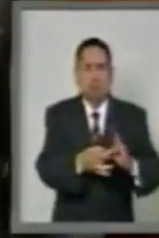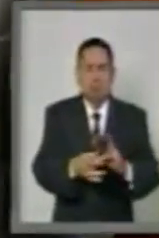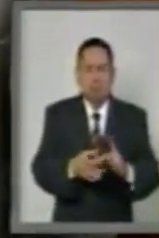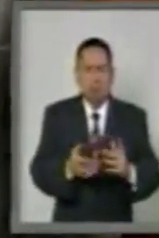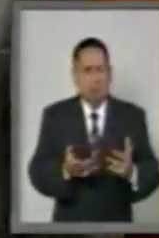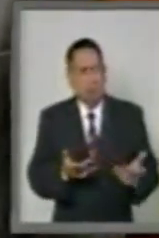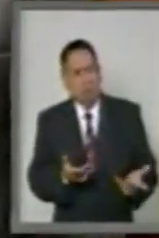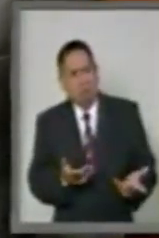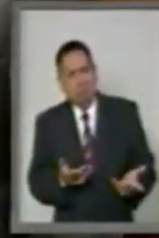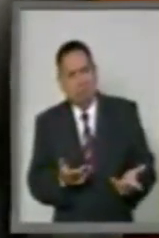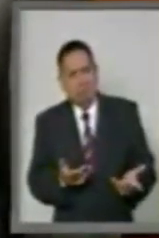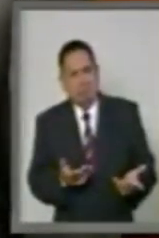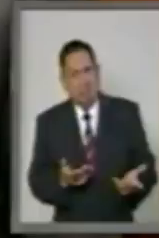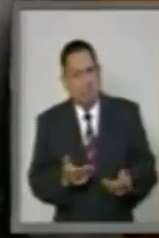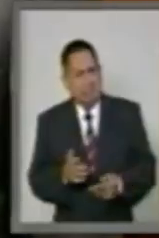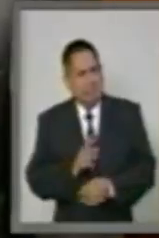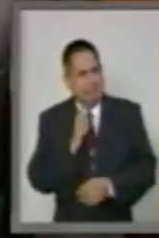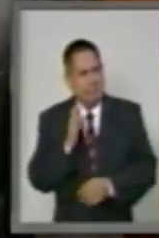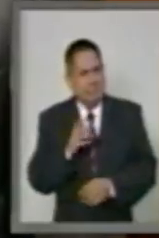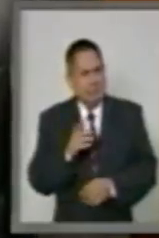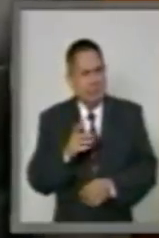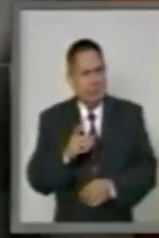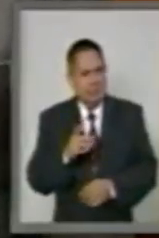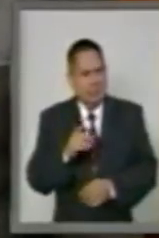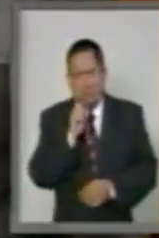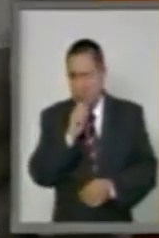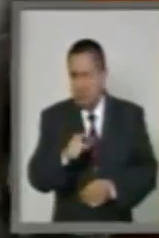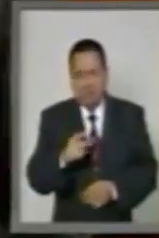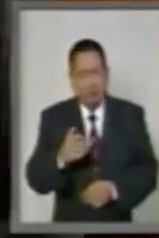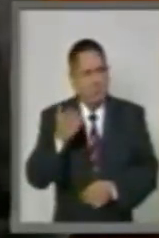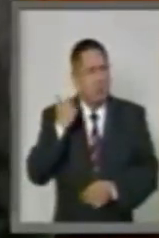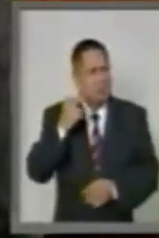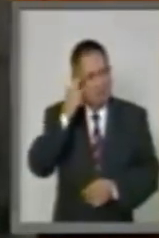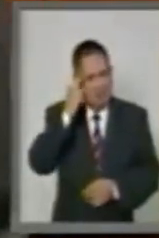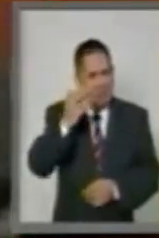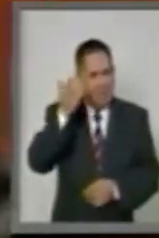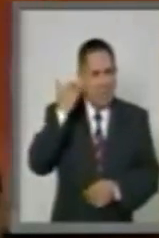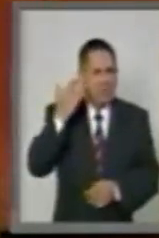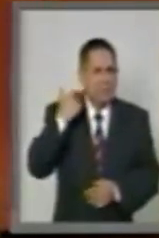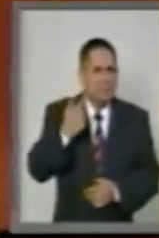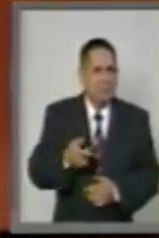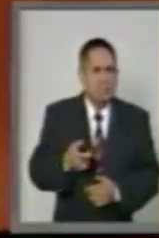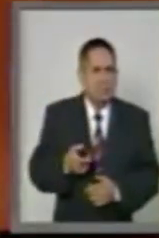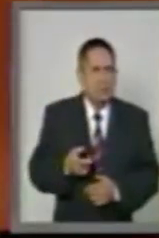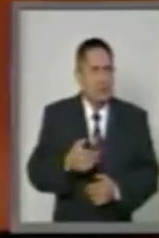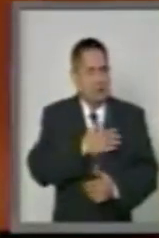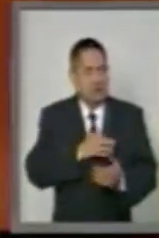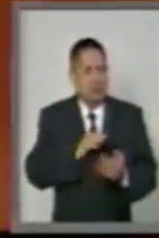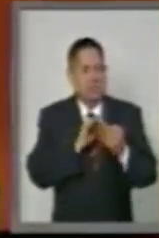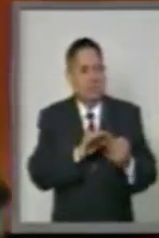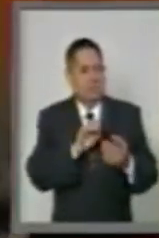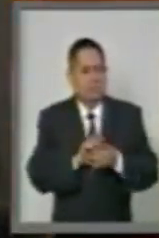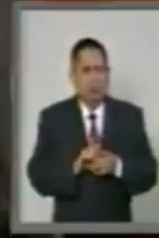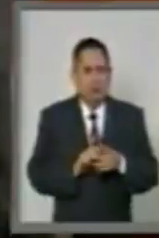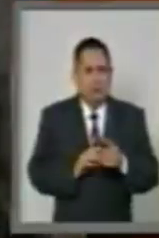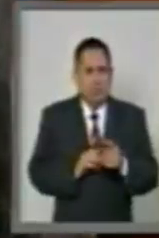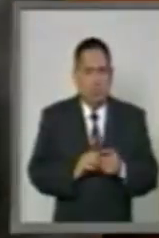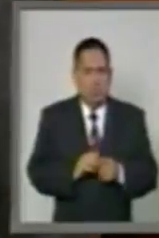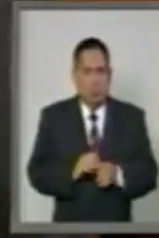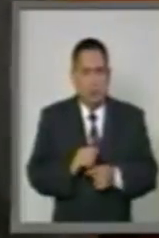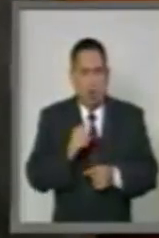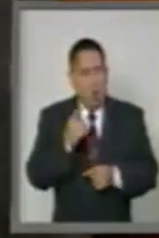No nos llame la atención, como sucedió en la anterior comparecencia, que al otro día